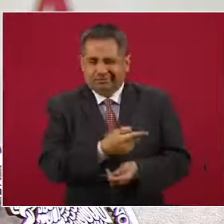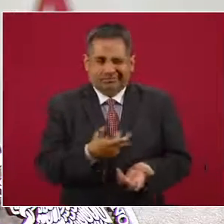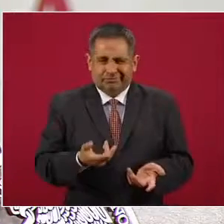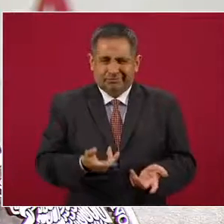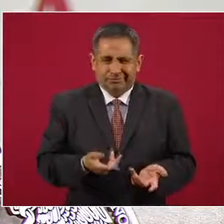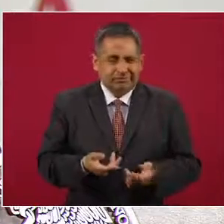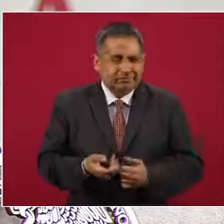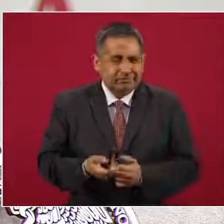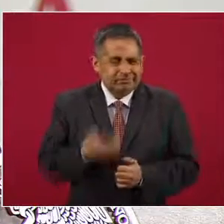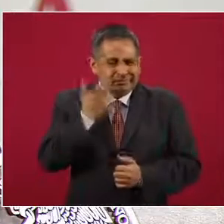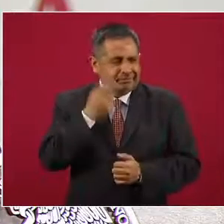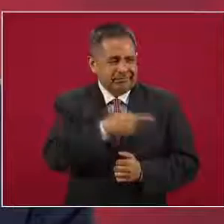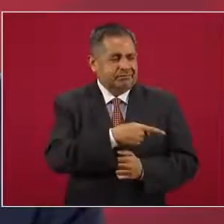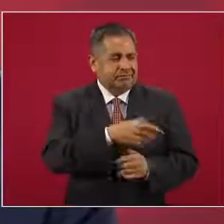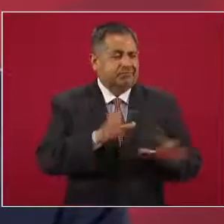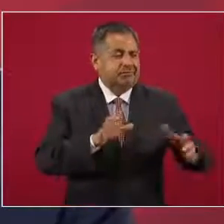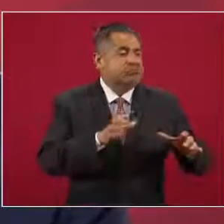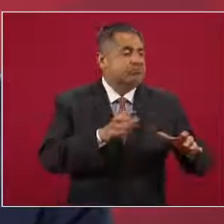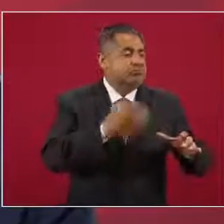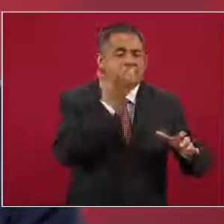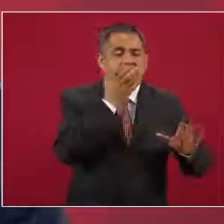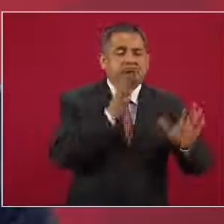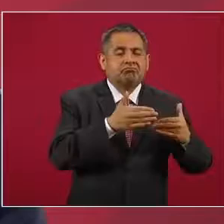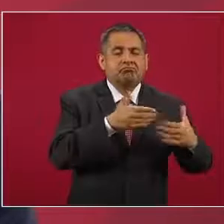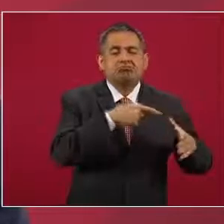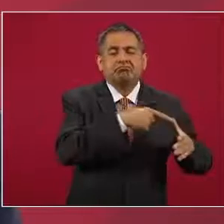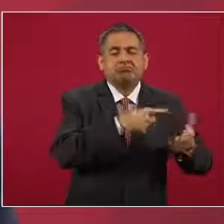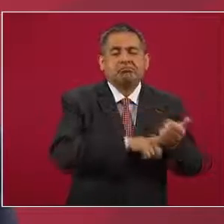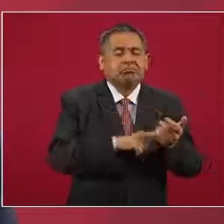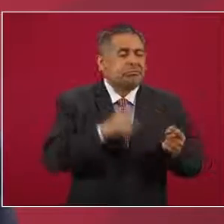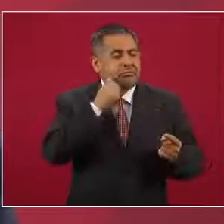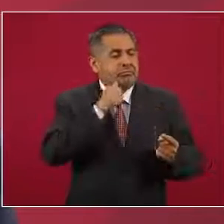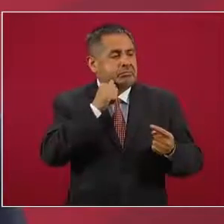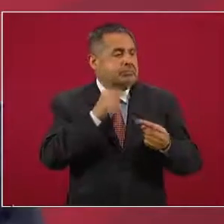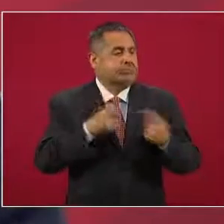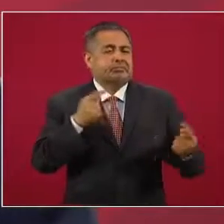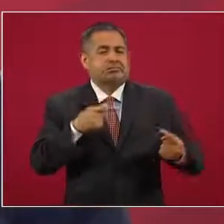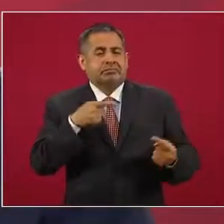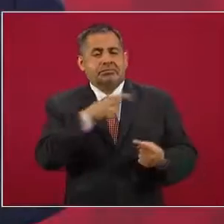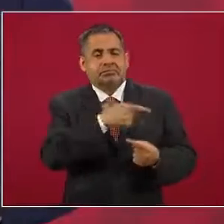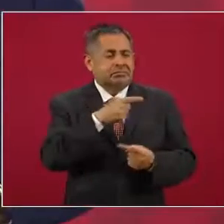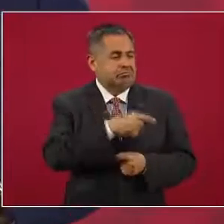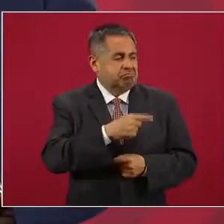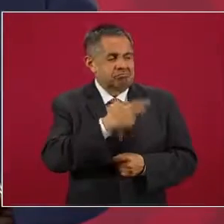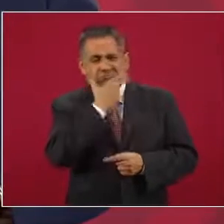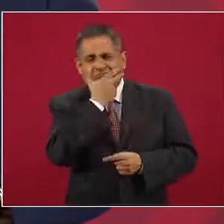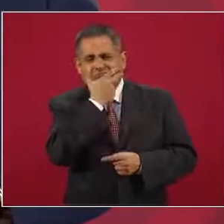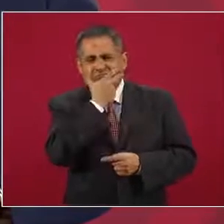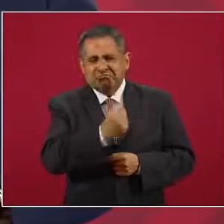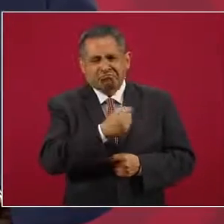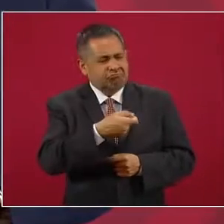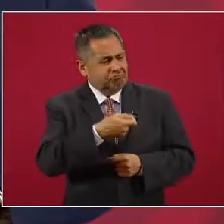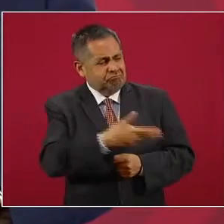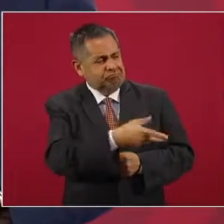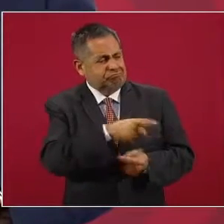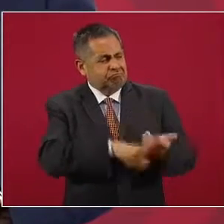de las mujeres. Los conservadores, por antonomasia, son machistas,